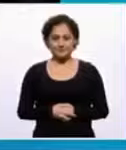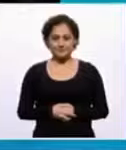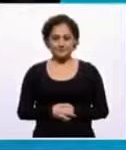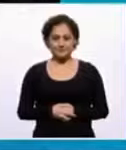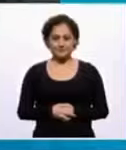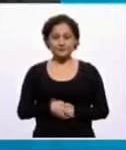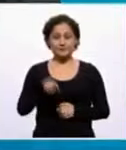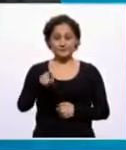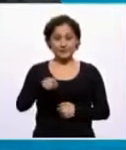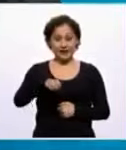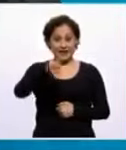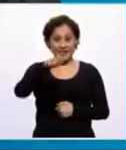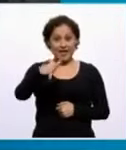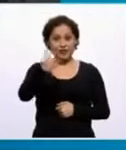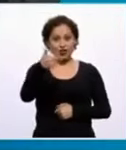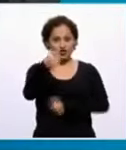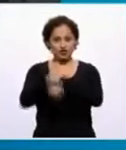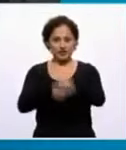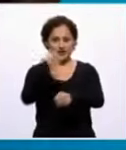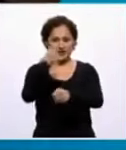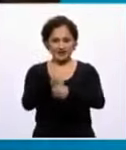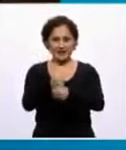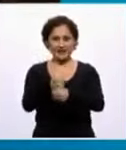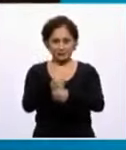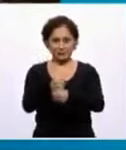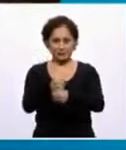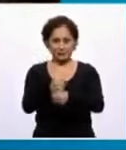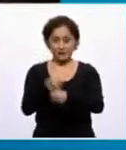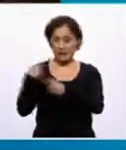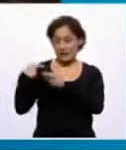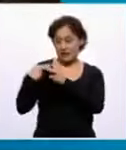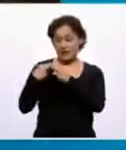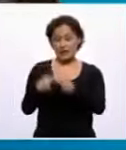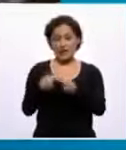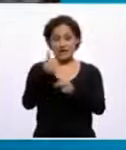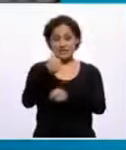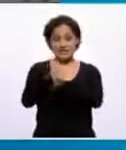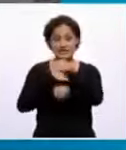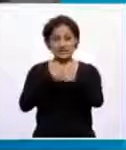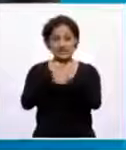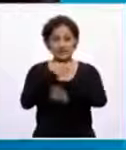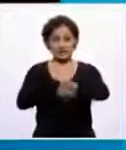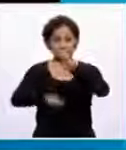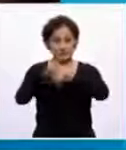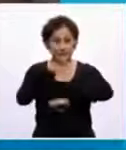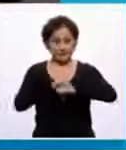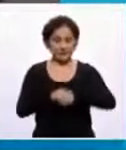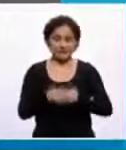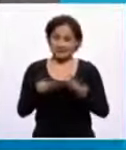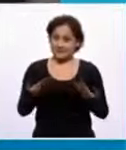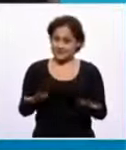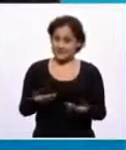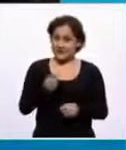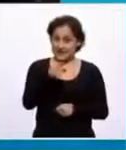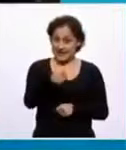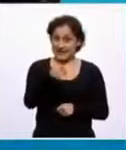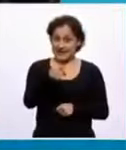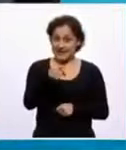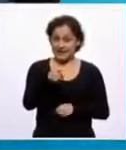12 años, ni uno más. 6 de empresario. Digamos que la mitad de su vida trabajando y generando.